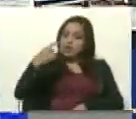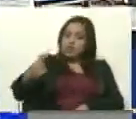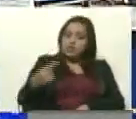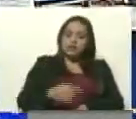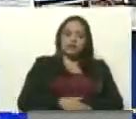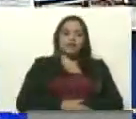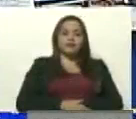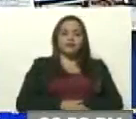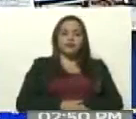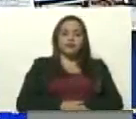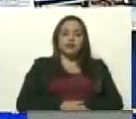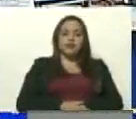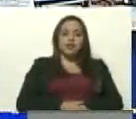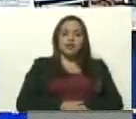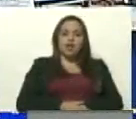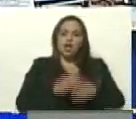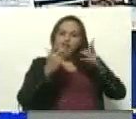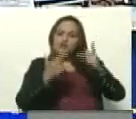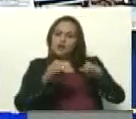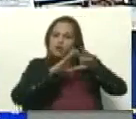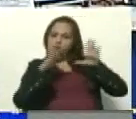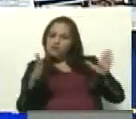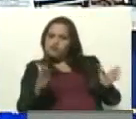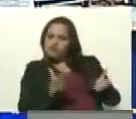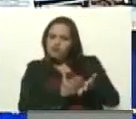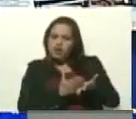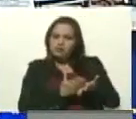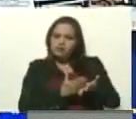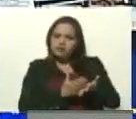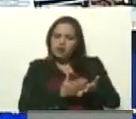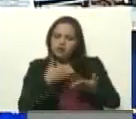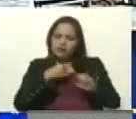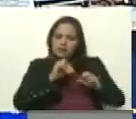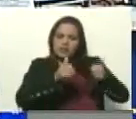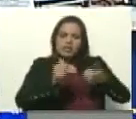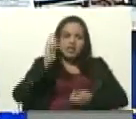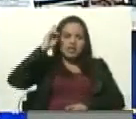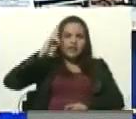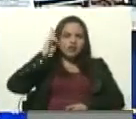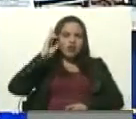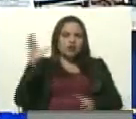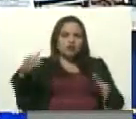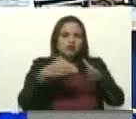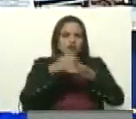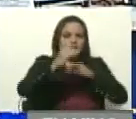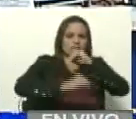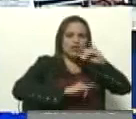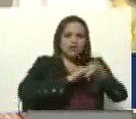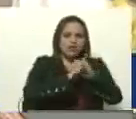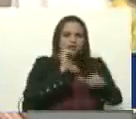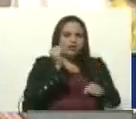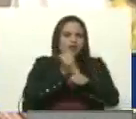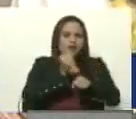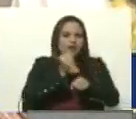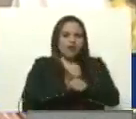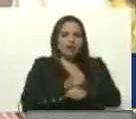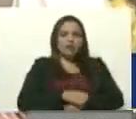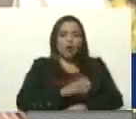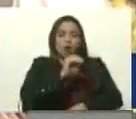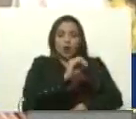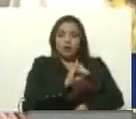tendencias mundiales, y aquí entro en reflexión con la Organización Internacional del Trabajo, la